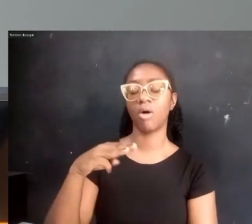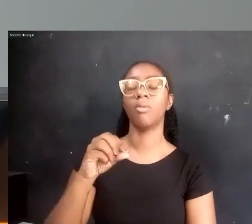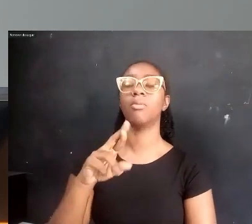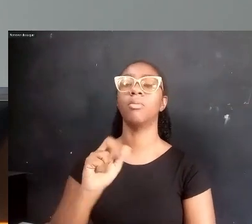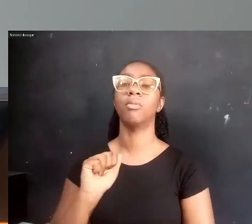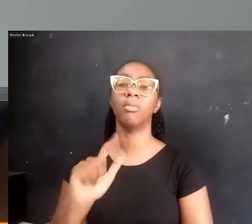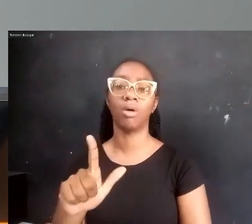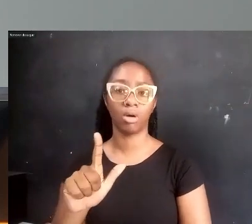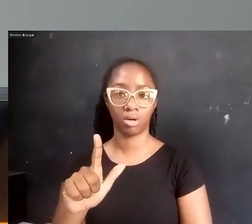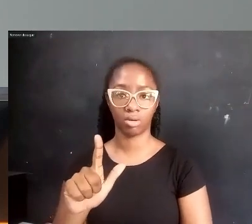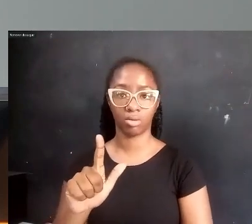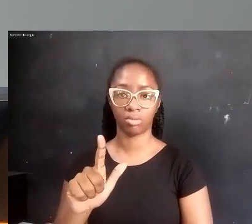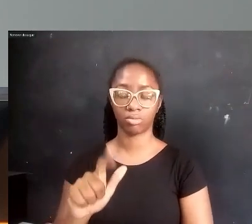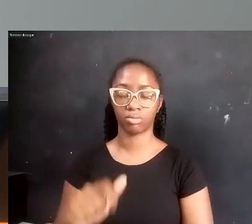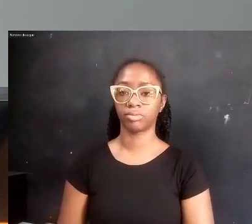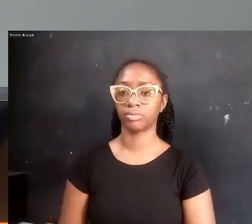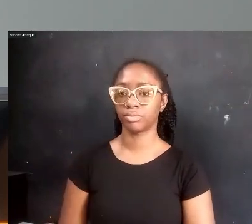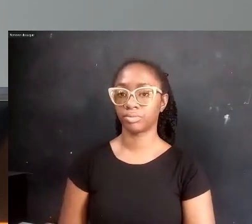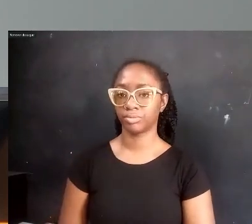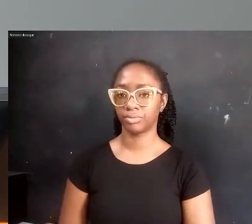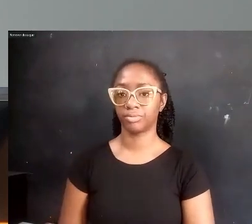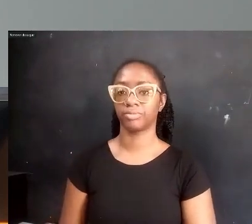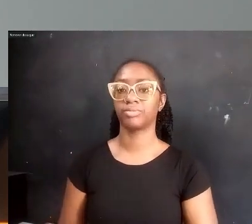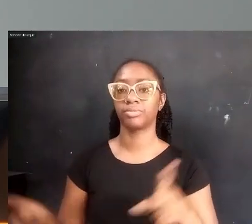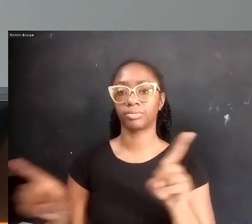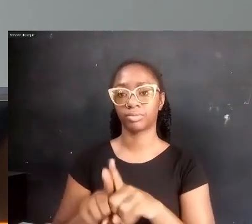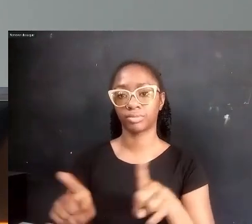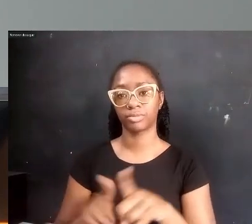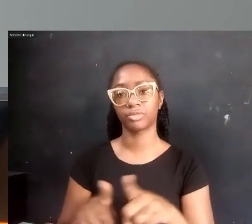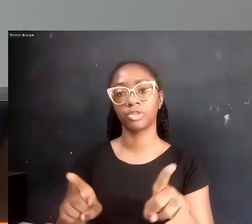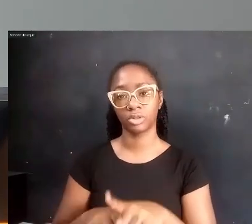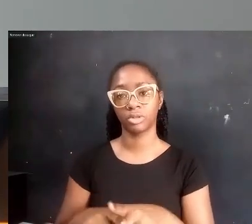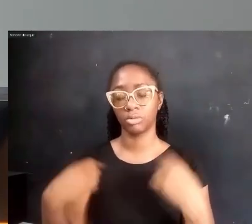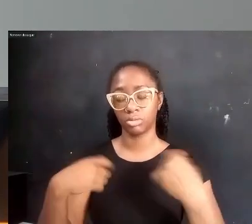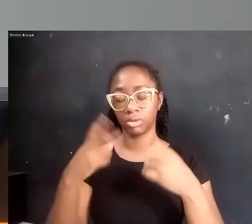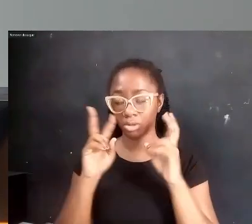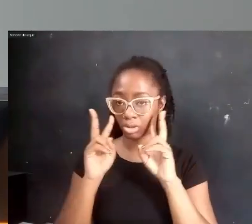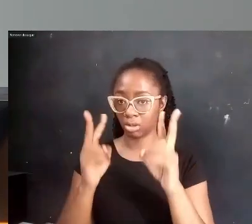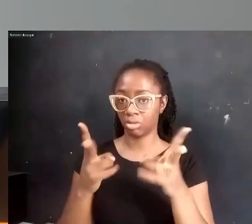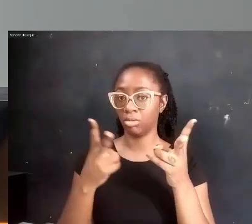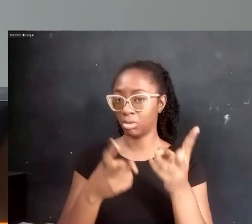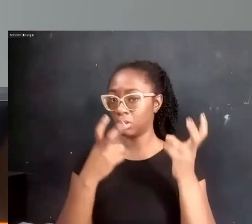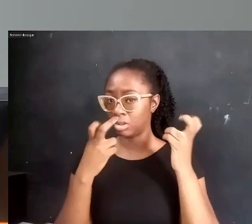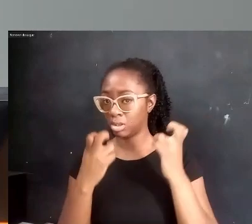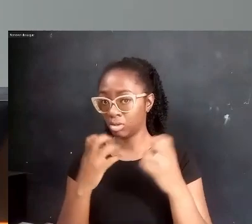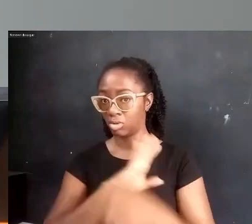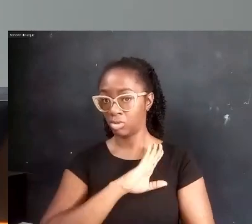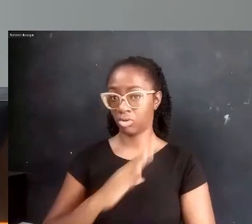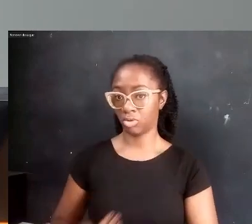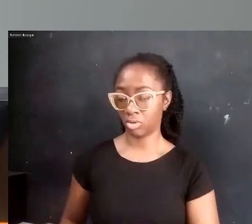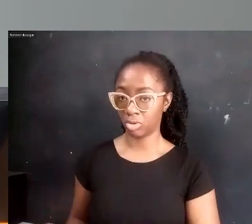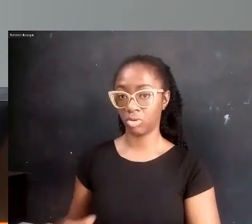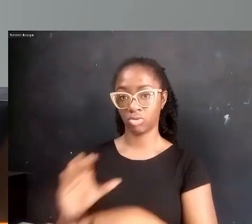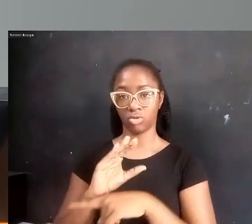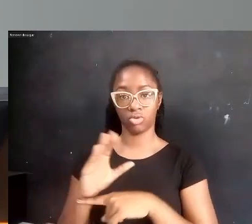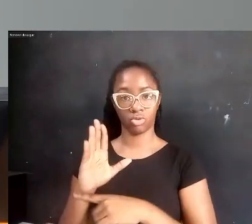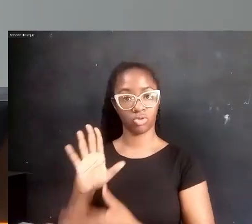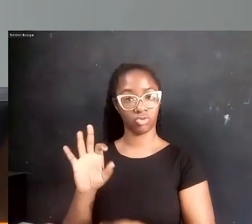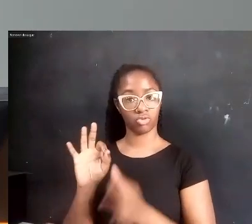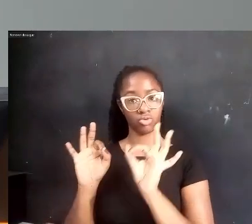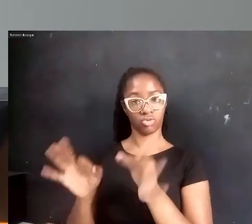debía encontrar necesariamente su expresión en un proyecto constitucional. De modo